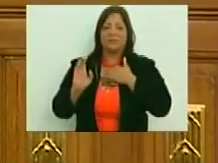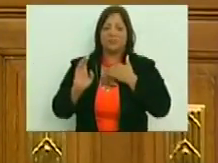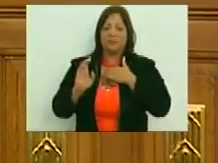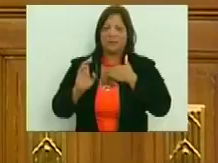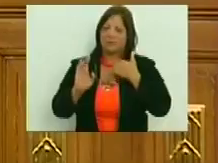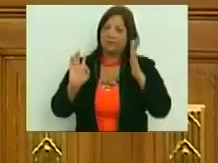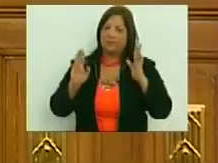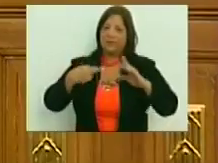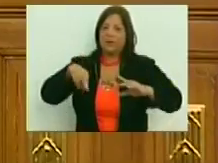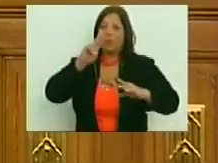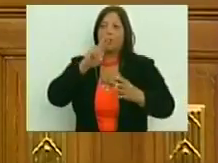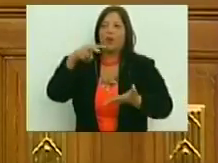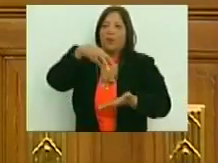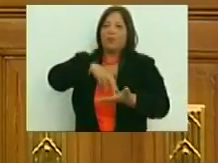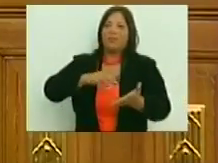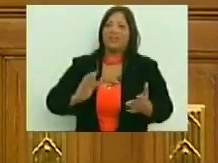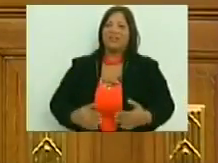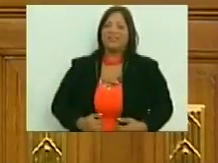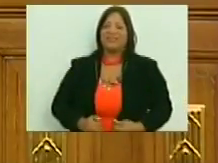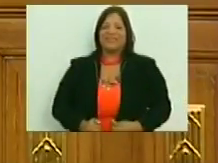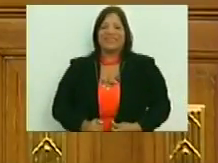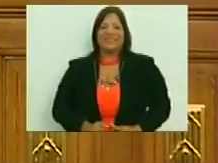la razón por la cual me monté aquí era leer